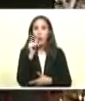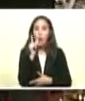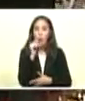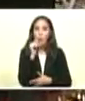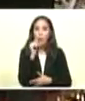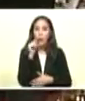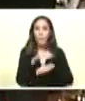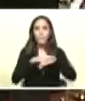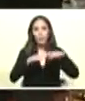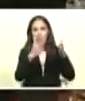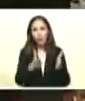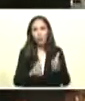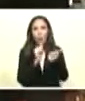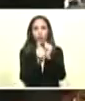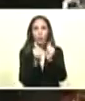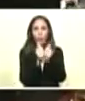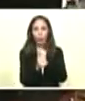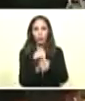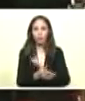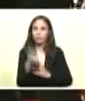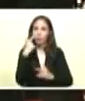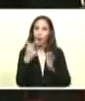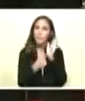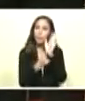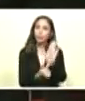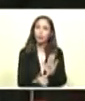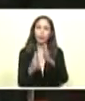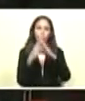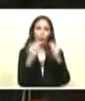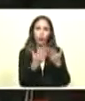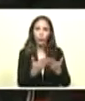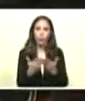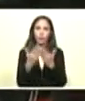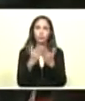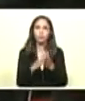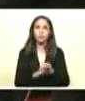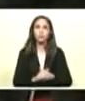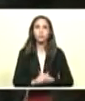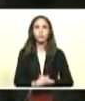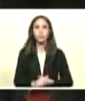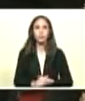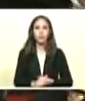Infante, ciudadano presidente, quien va a mostrar esta escuela vela. Muy bien.